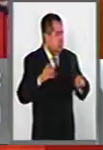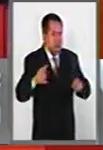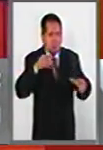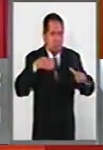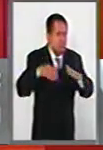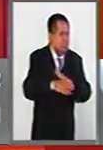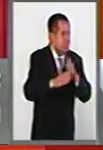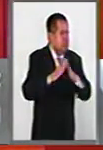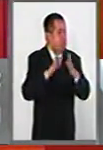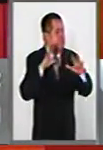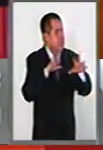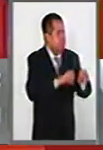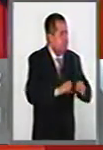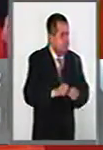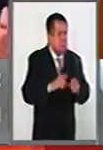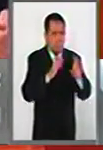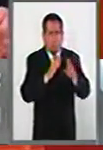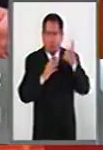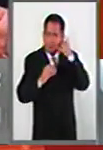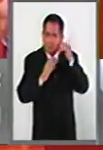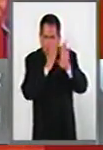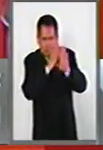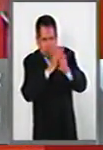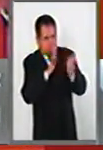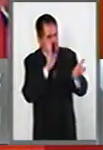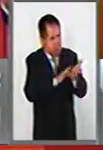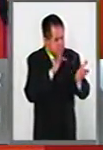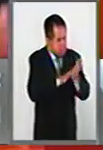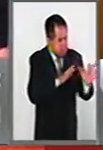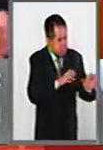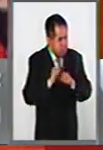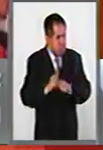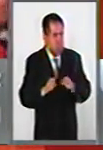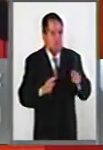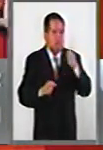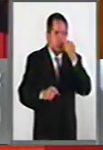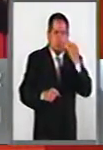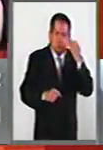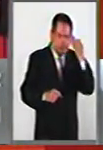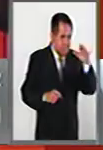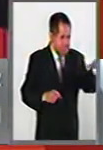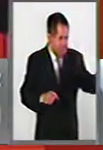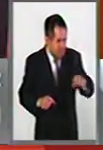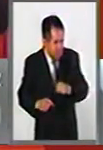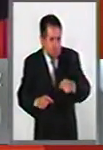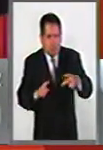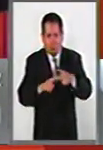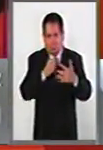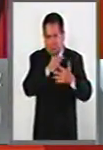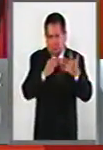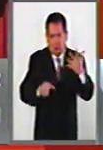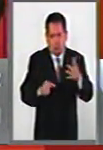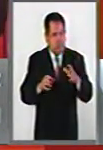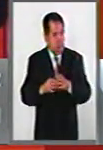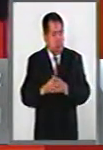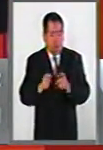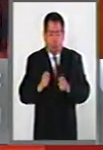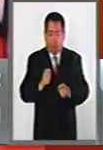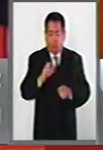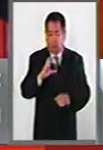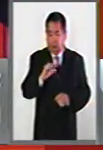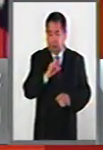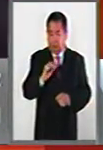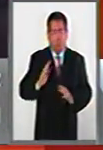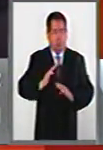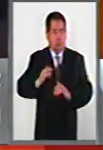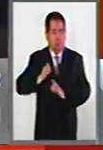cateos, intervención de telecomunicaciones, presentación de testigos, artículo 128 del dictamen que expide el Código